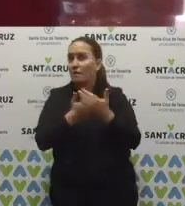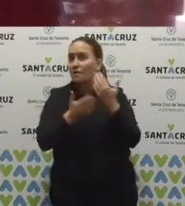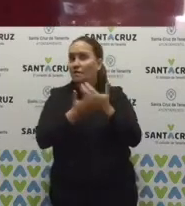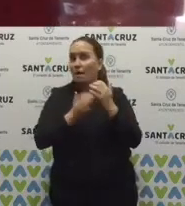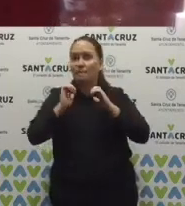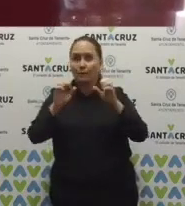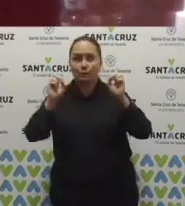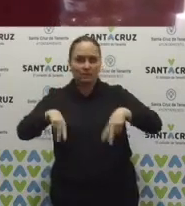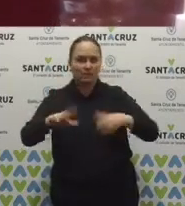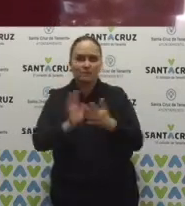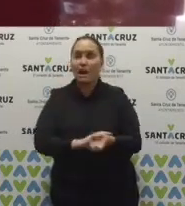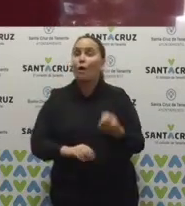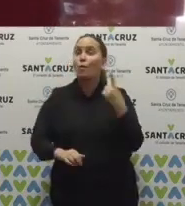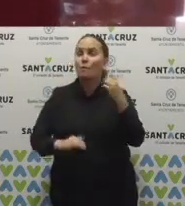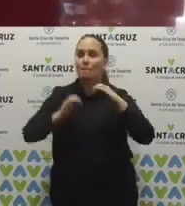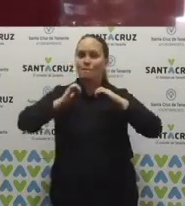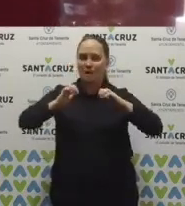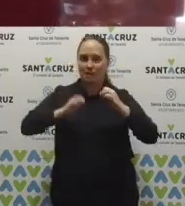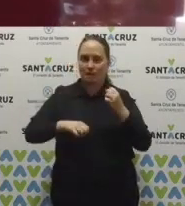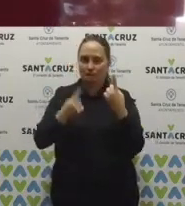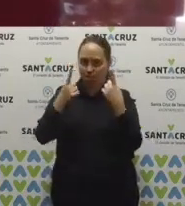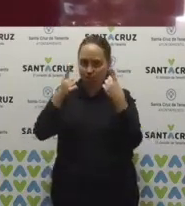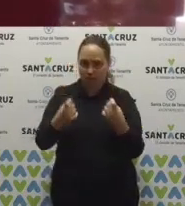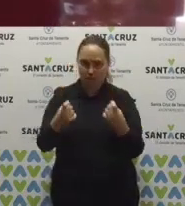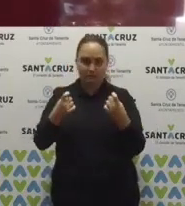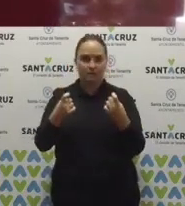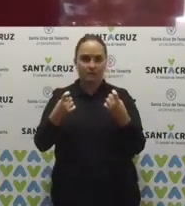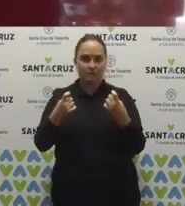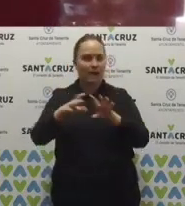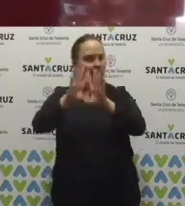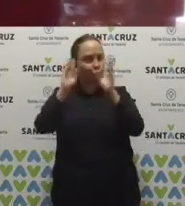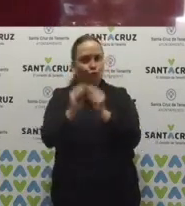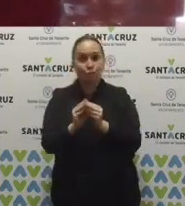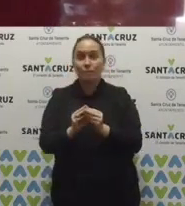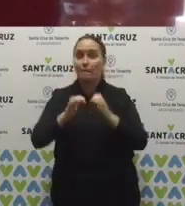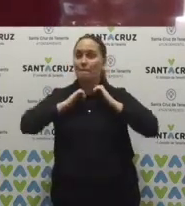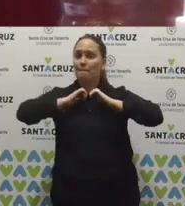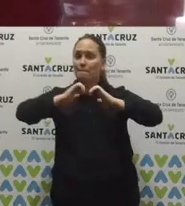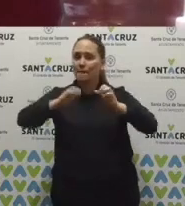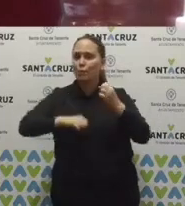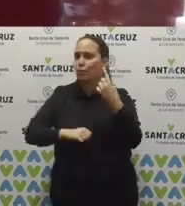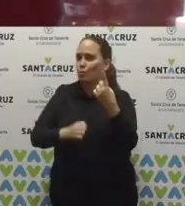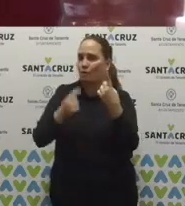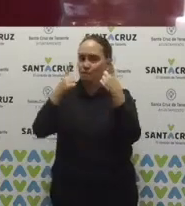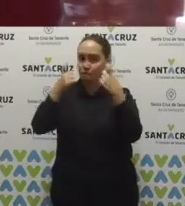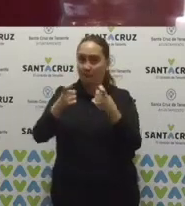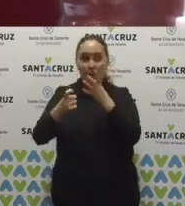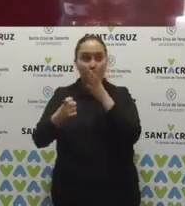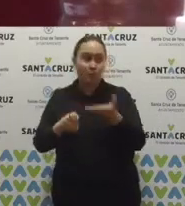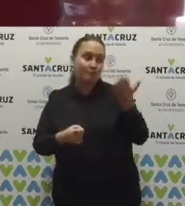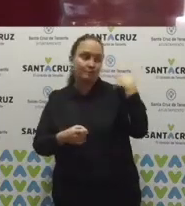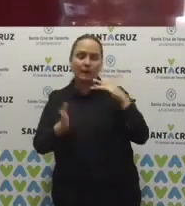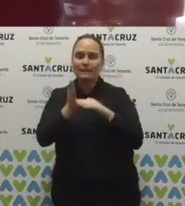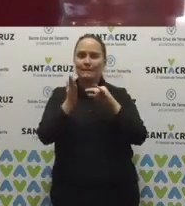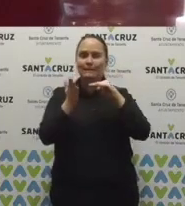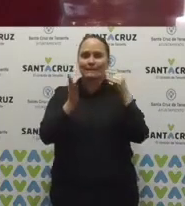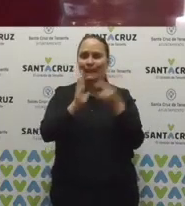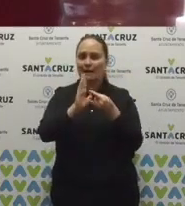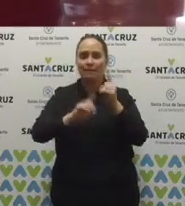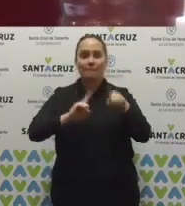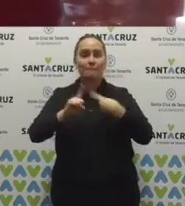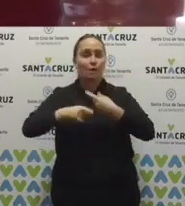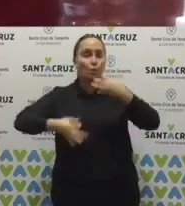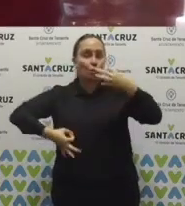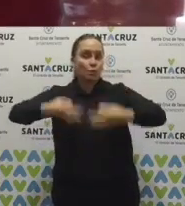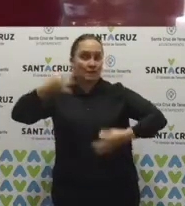pleno lo que no se pudo hacer fue un pleno porque técnica y jurídicamente no era